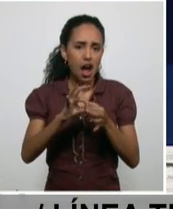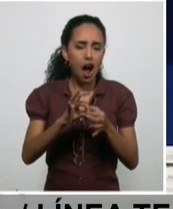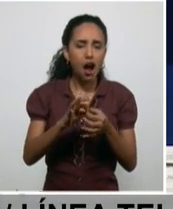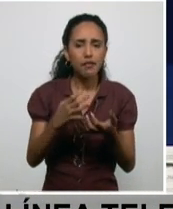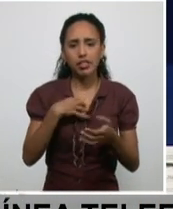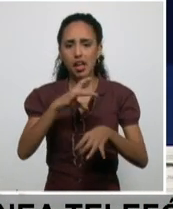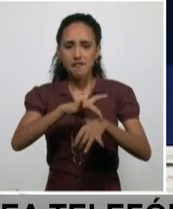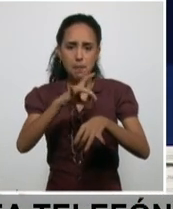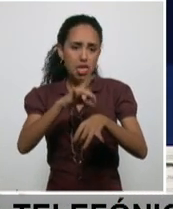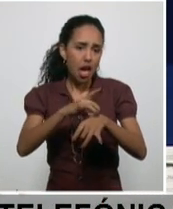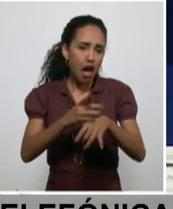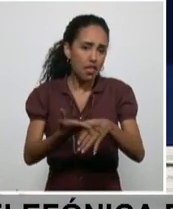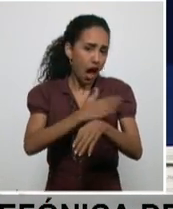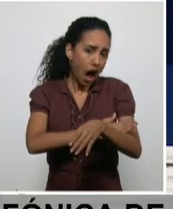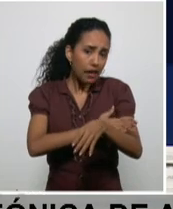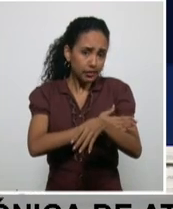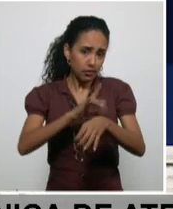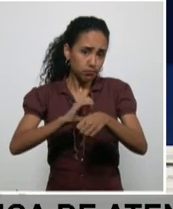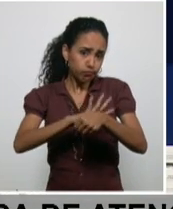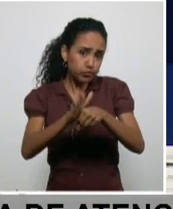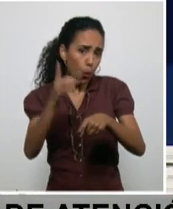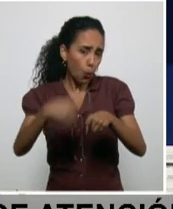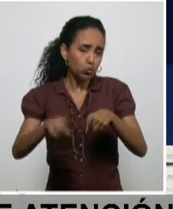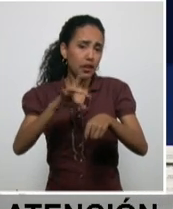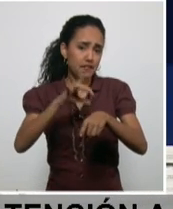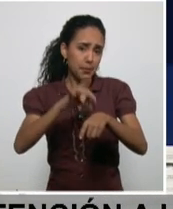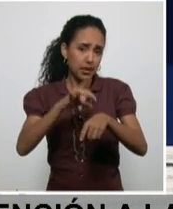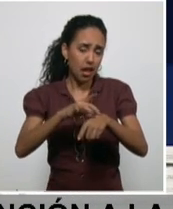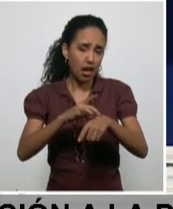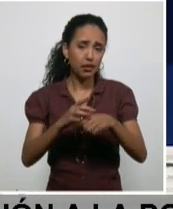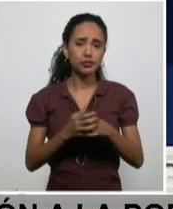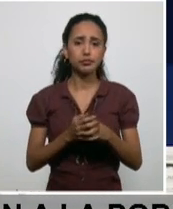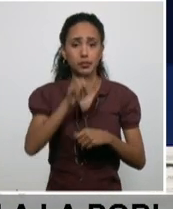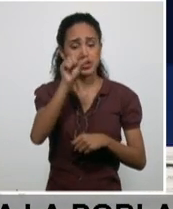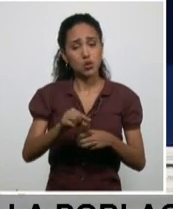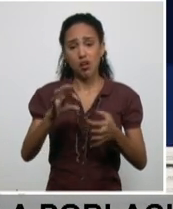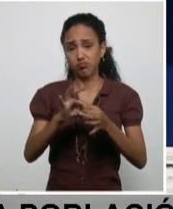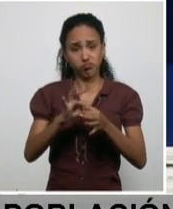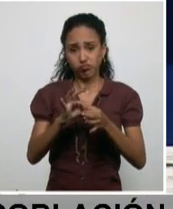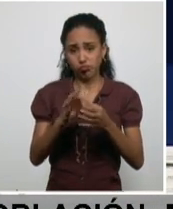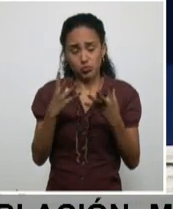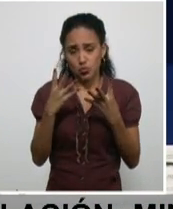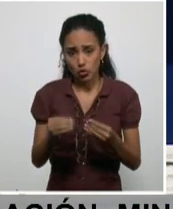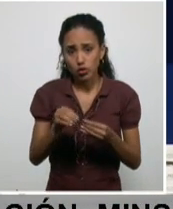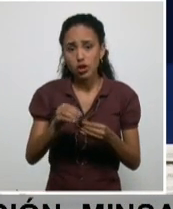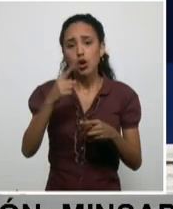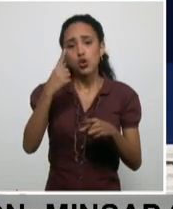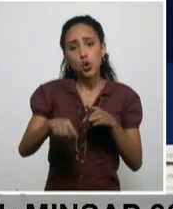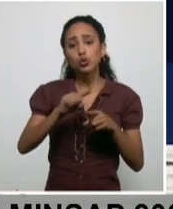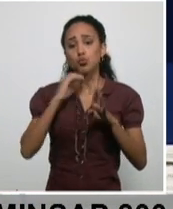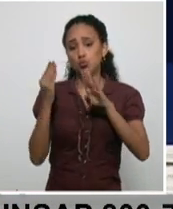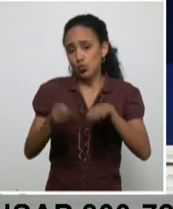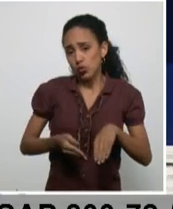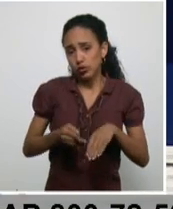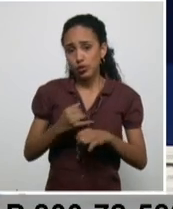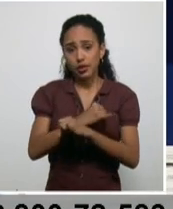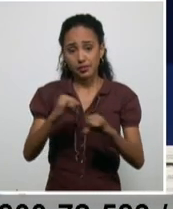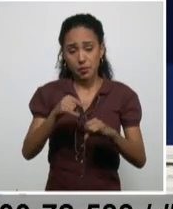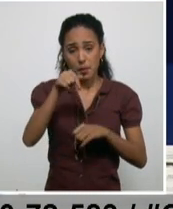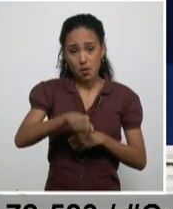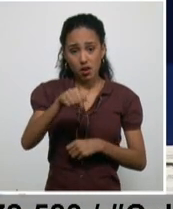de los cuadros críticos y los fallecidos que lamentablemente tenemos que informar aquí, se